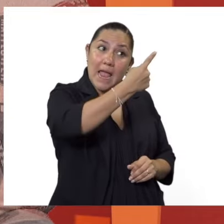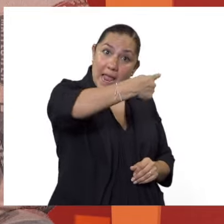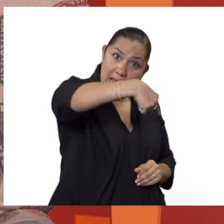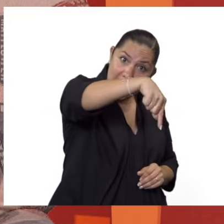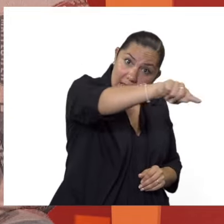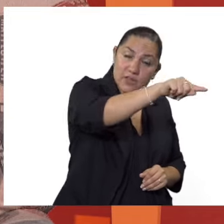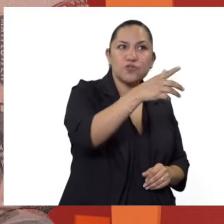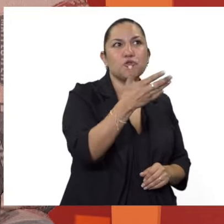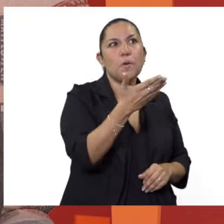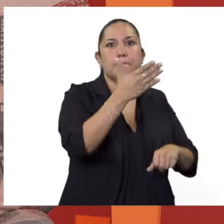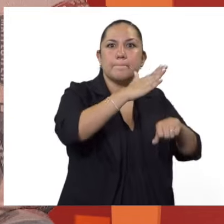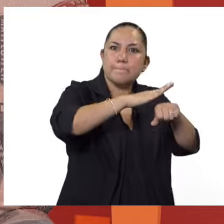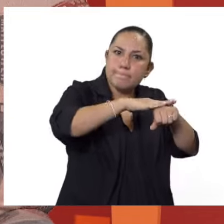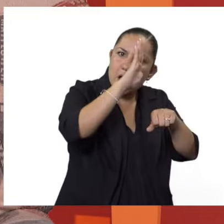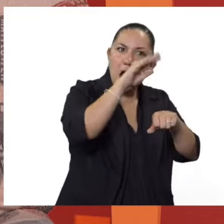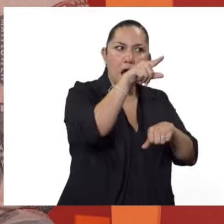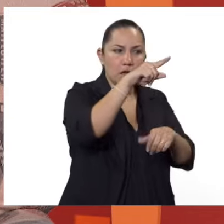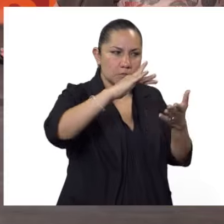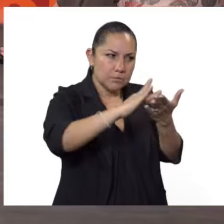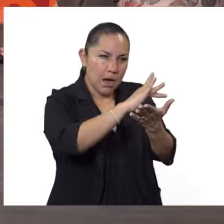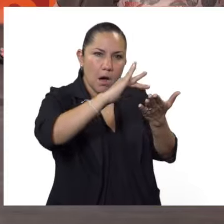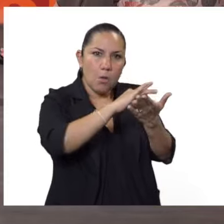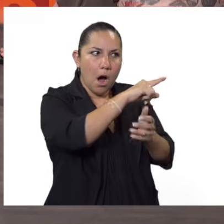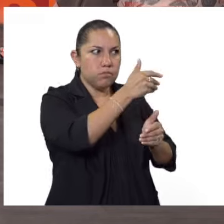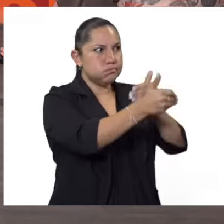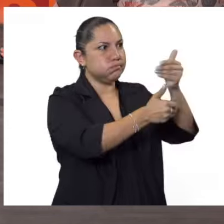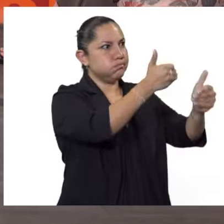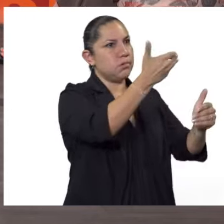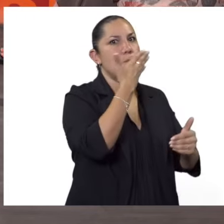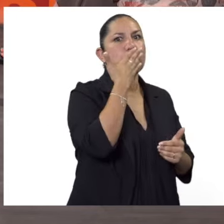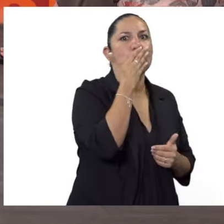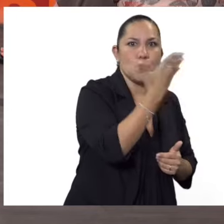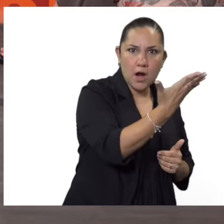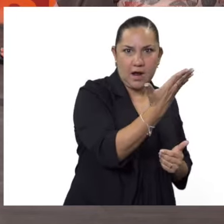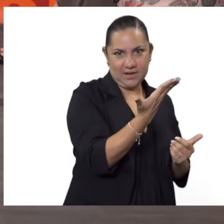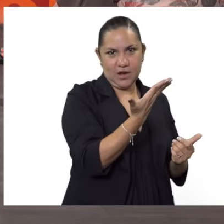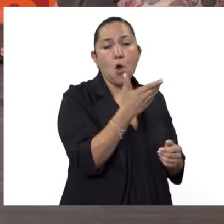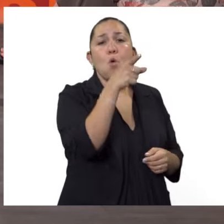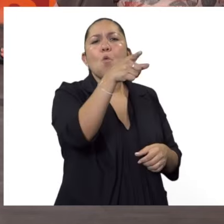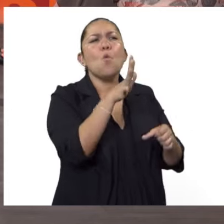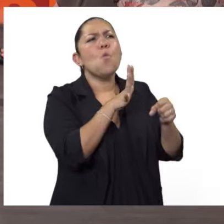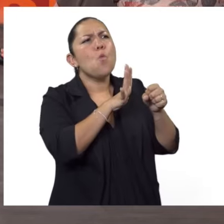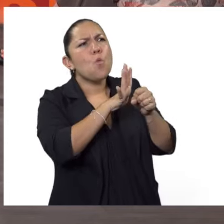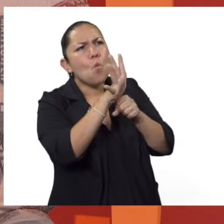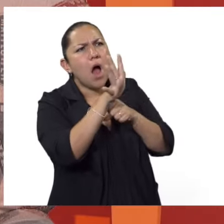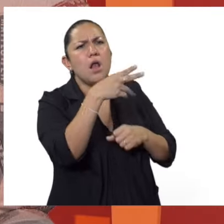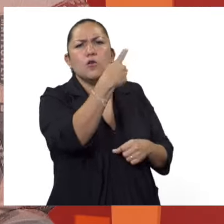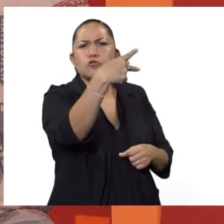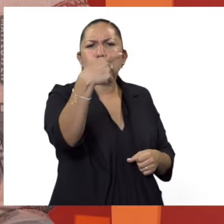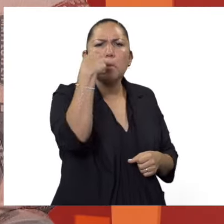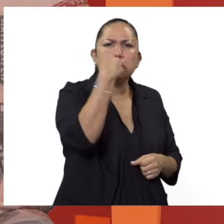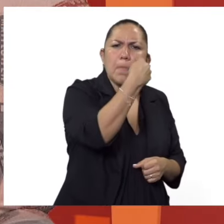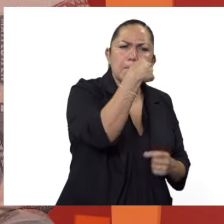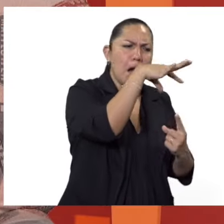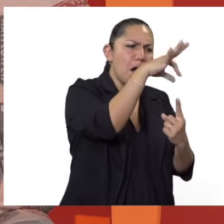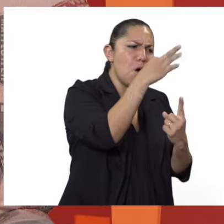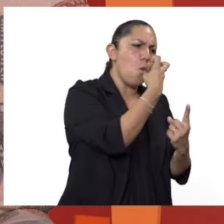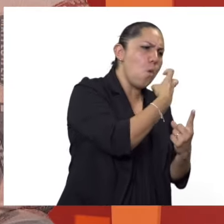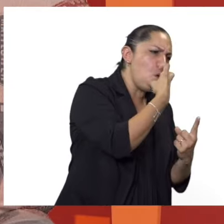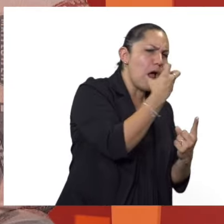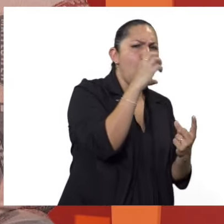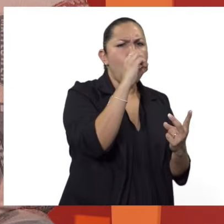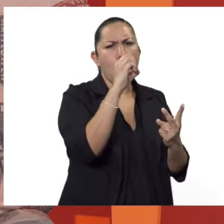ellos son los que van a llevar digamos toda la fuerza para que haya éxito y a esto me refiero también No importa el método